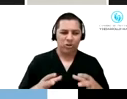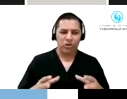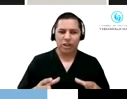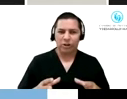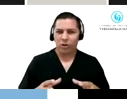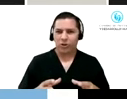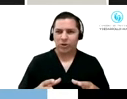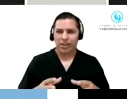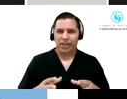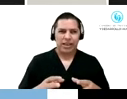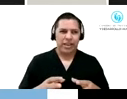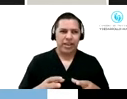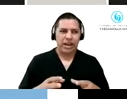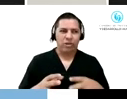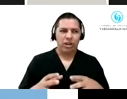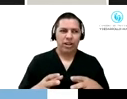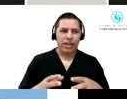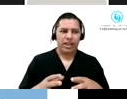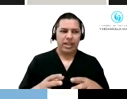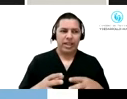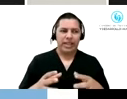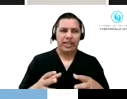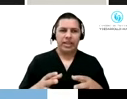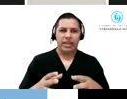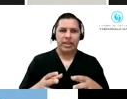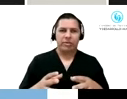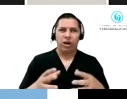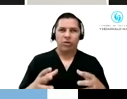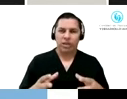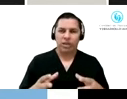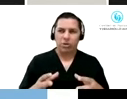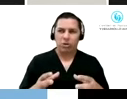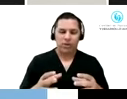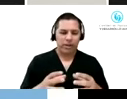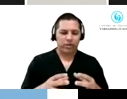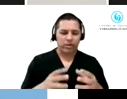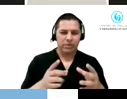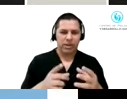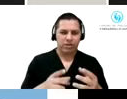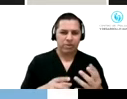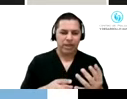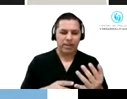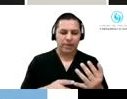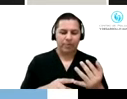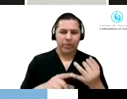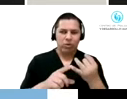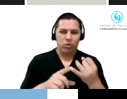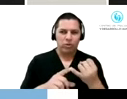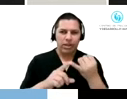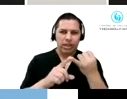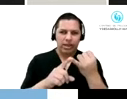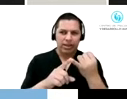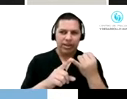la emoción del dolor. Y ahora que le dicen, wow, se llama dolor, entonces miren lo que pasa.